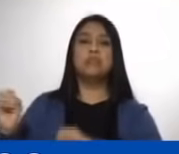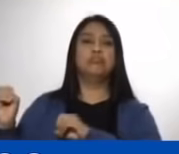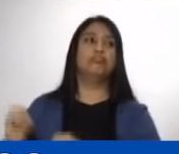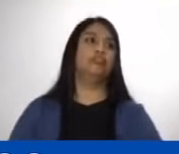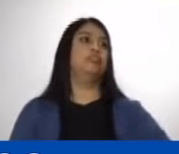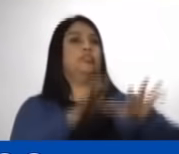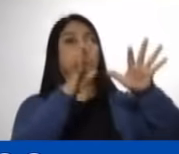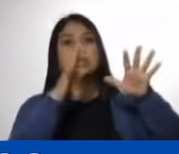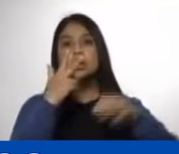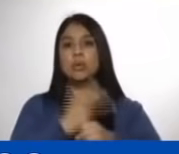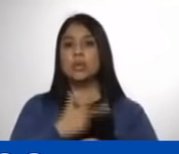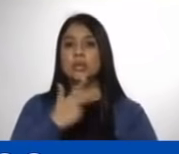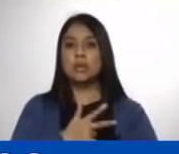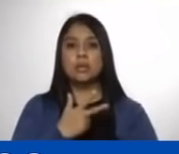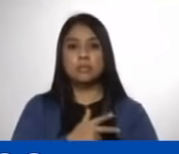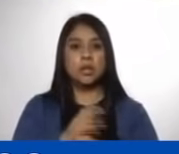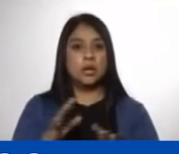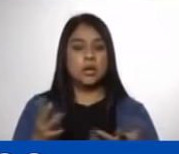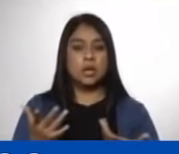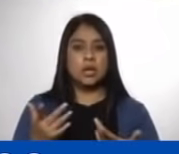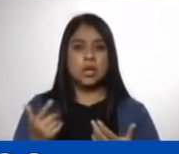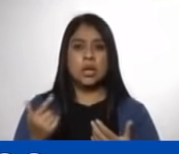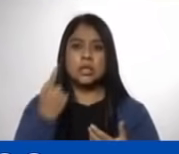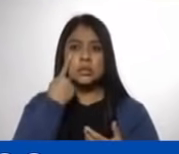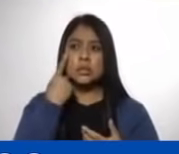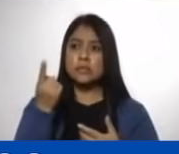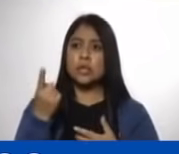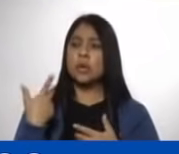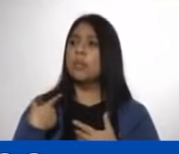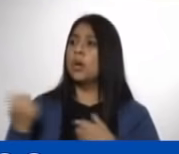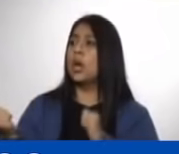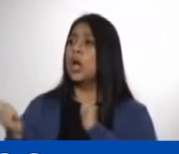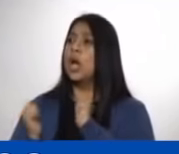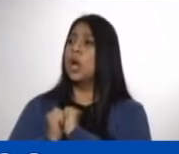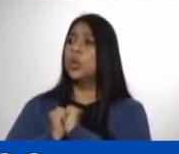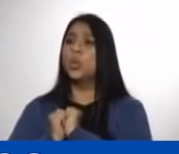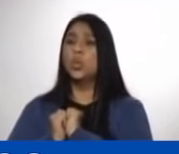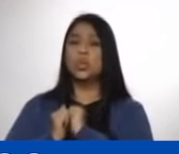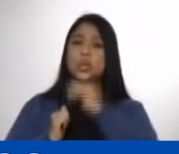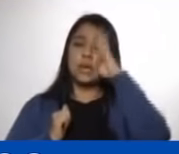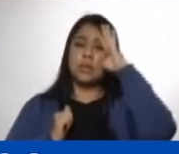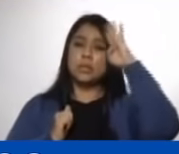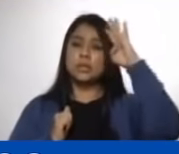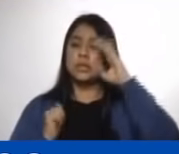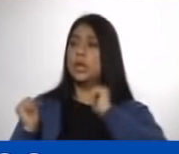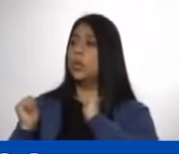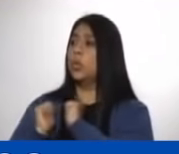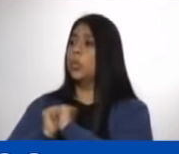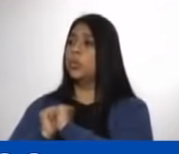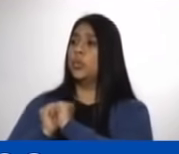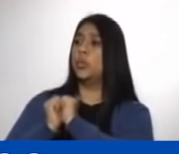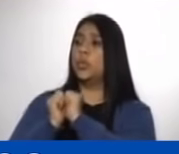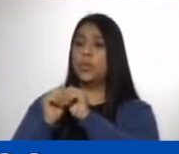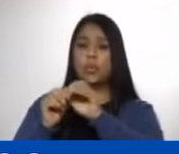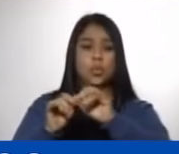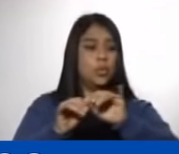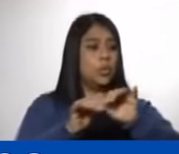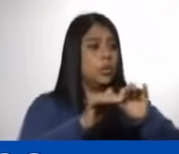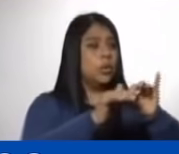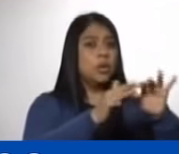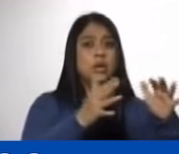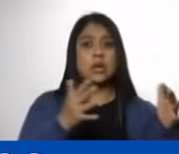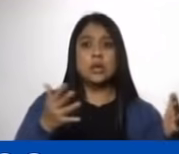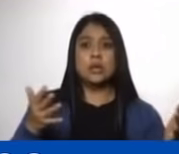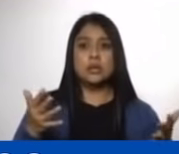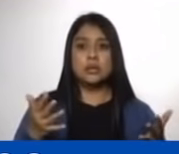Guatemala, se vio como un acompañamiento de las fuerzas de seguridad hacia nuestras fronteras,